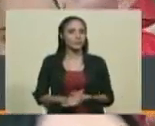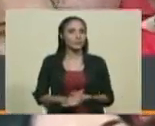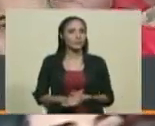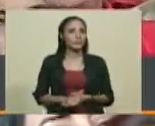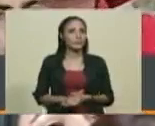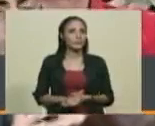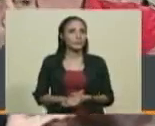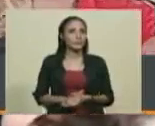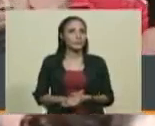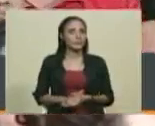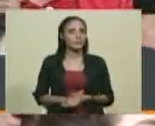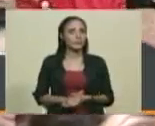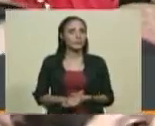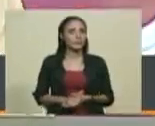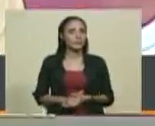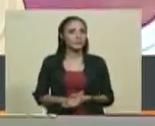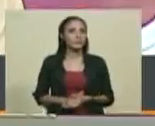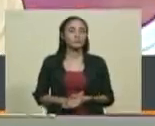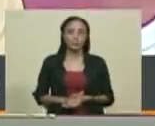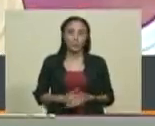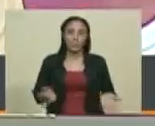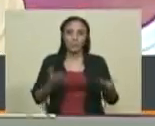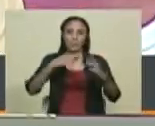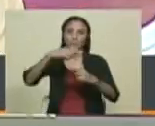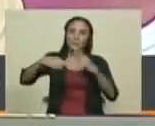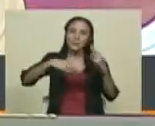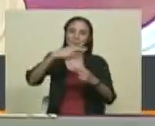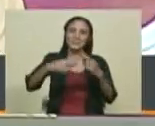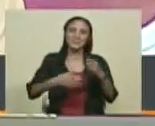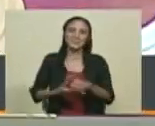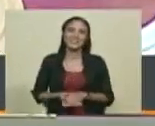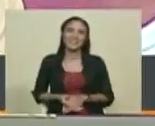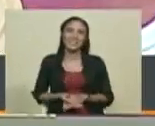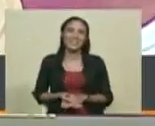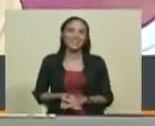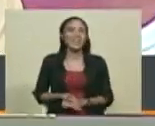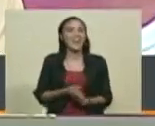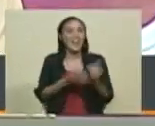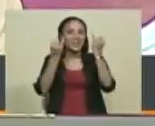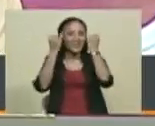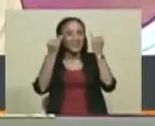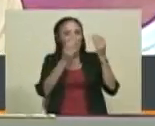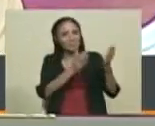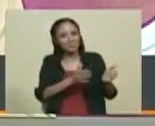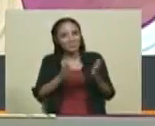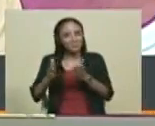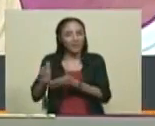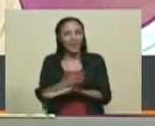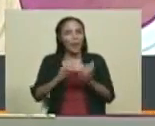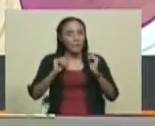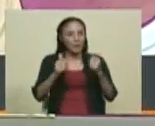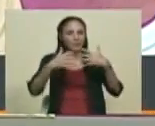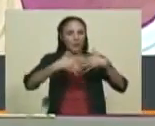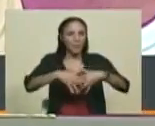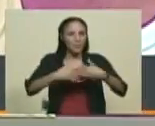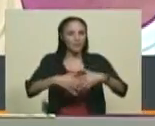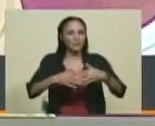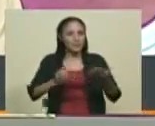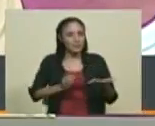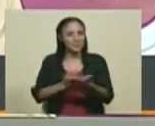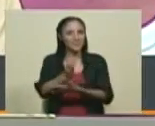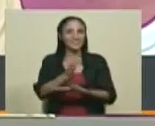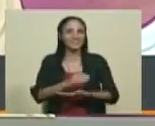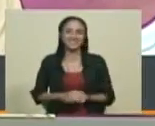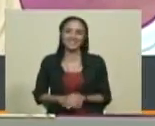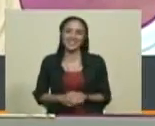tener, esta revolución productiva en esta nueva etapa arranca aquí en la industria petrolera. Es la